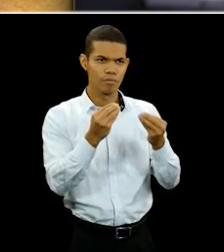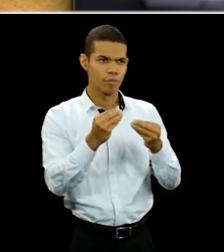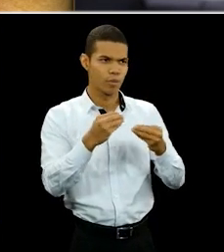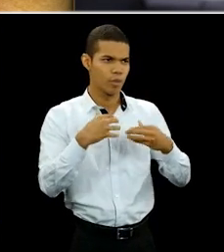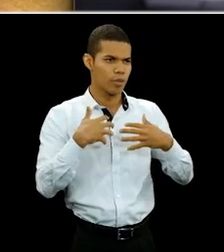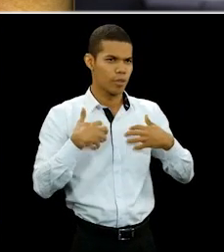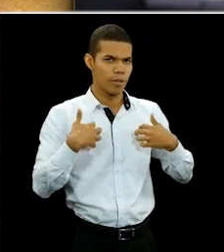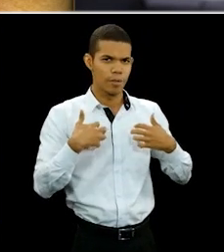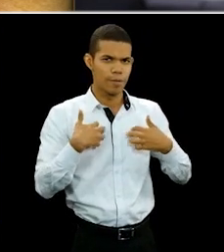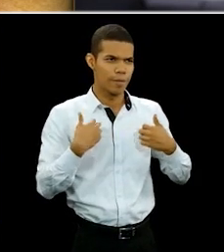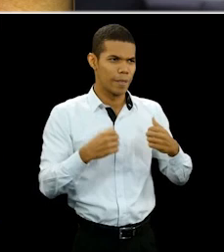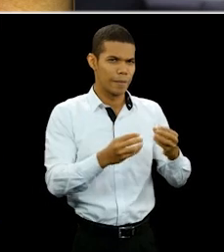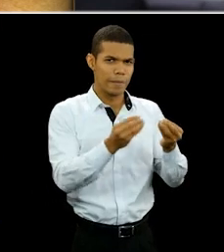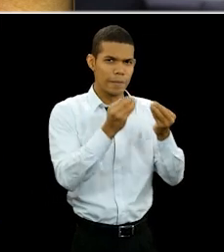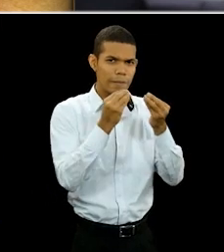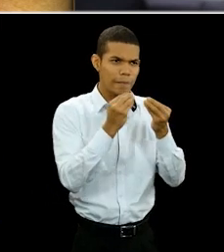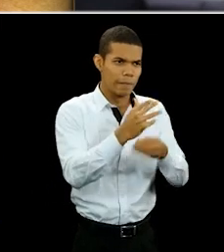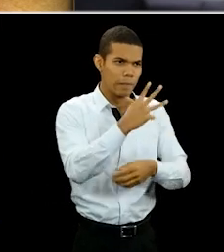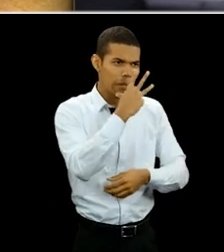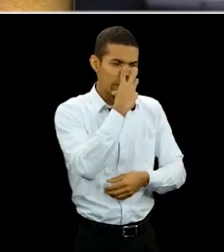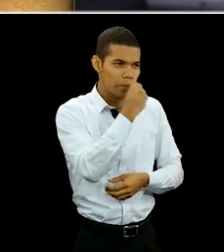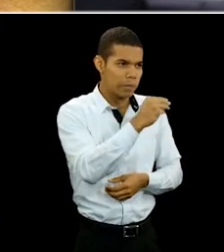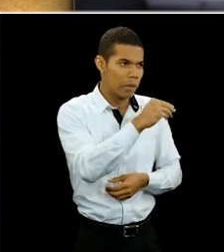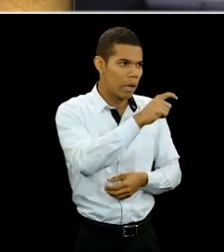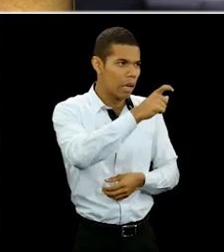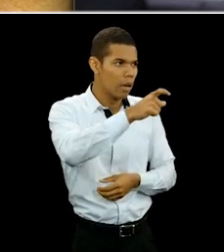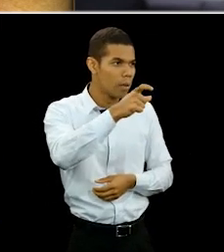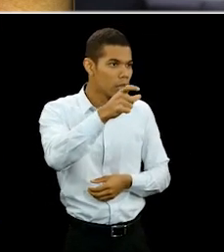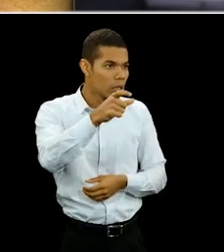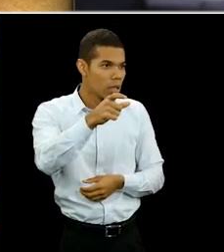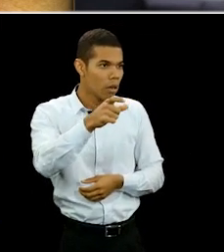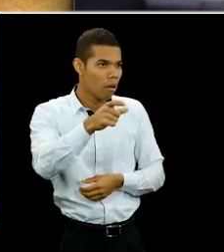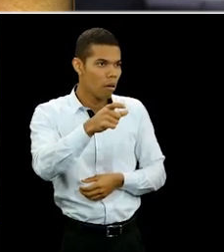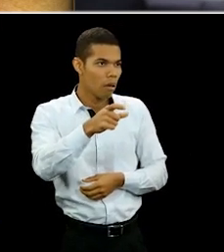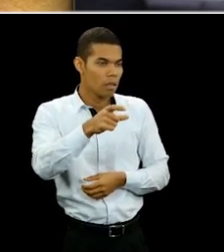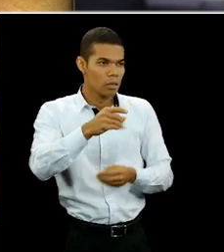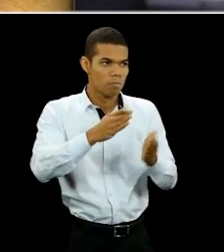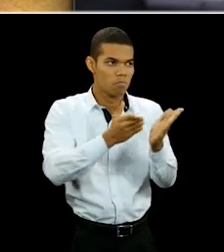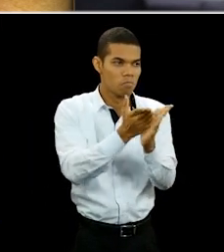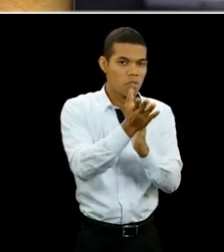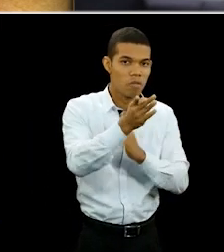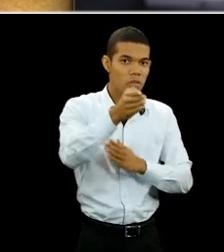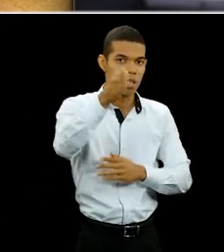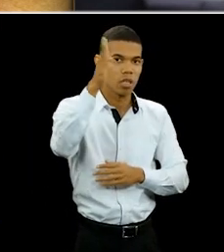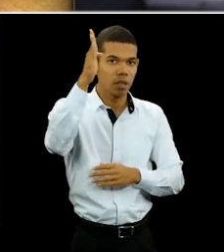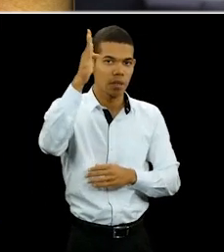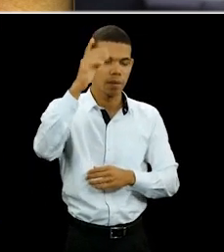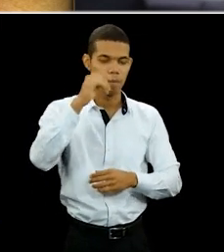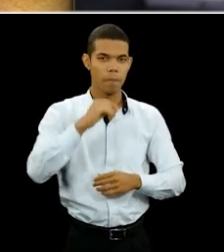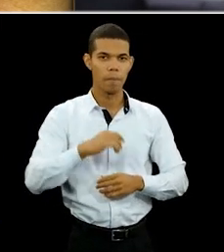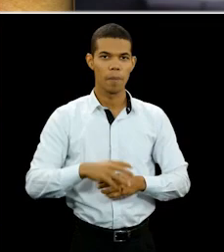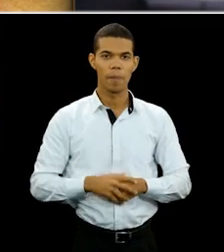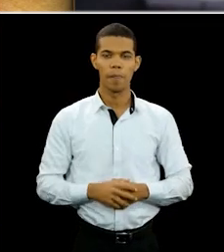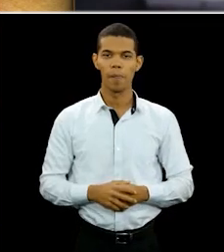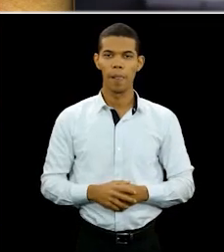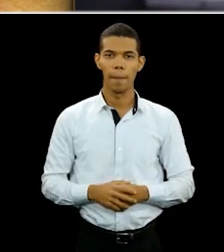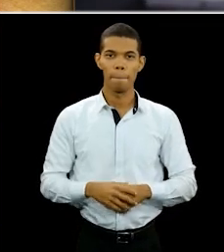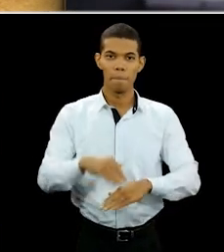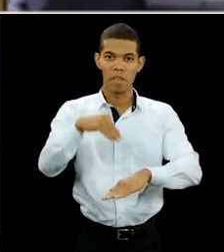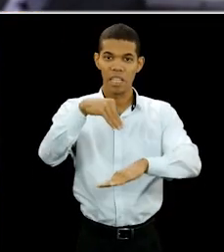los ídolos de la casa de Israel que estaban pintadas en la pared por todo alrededor dentro del